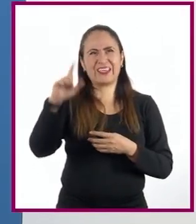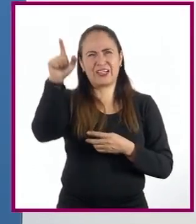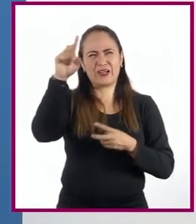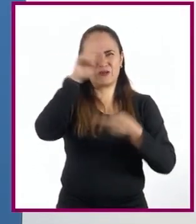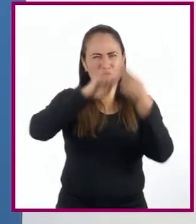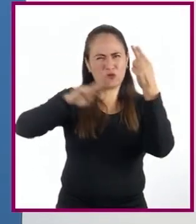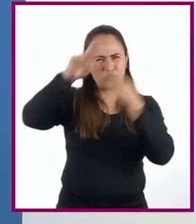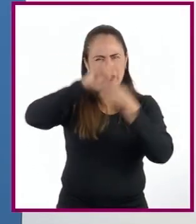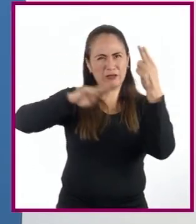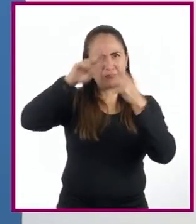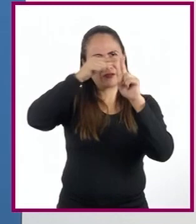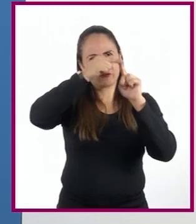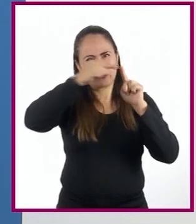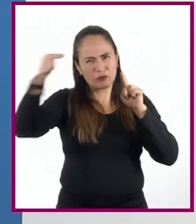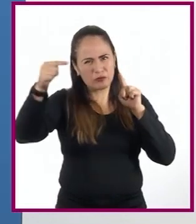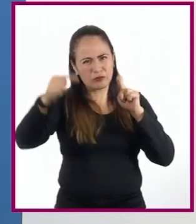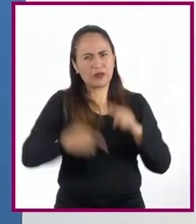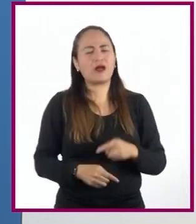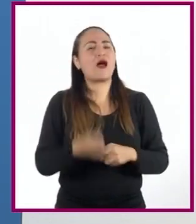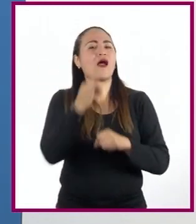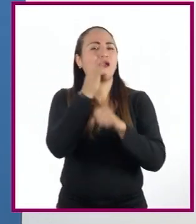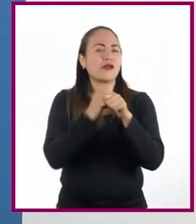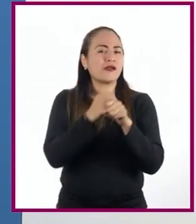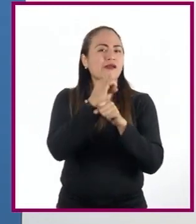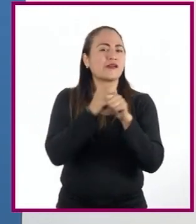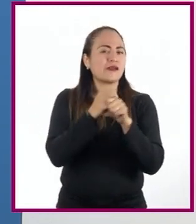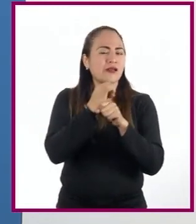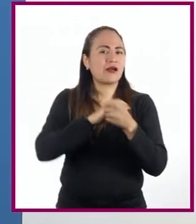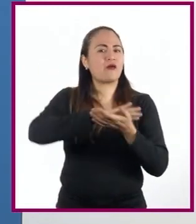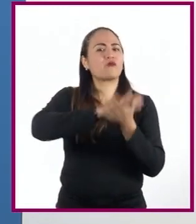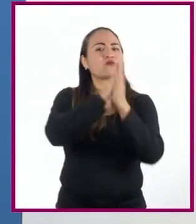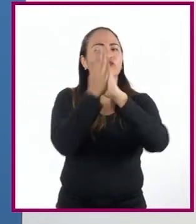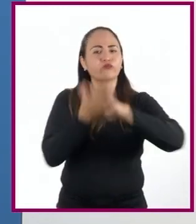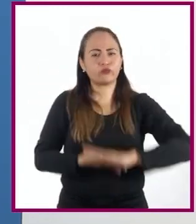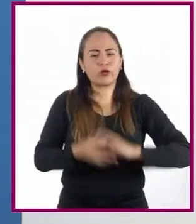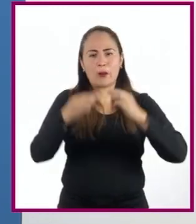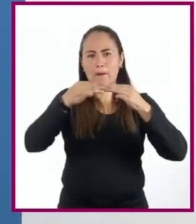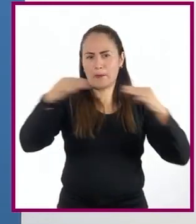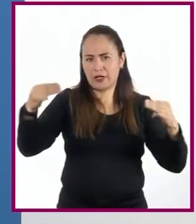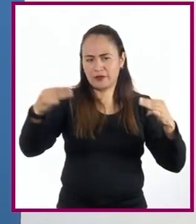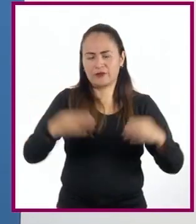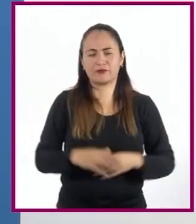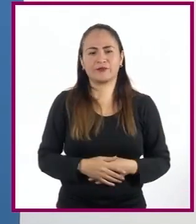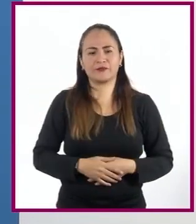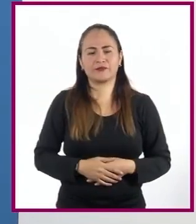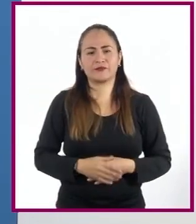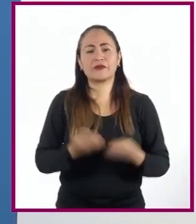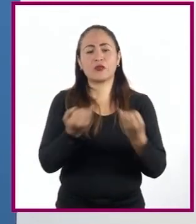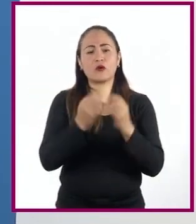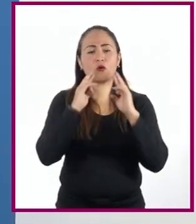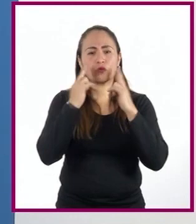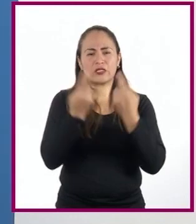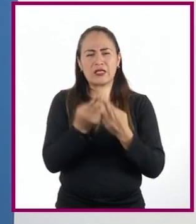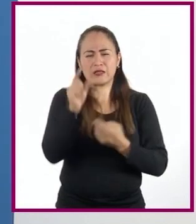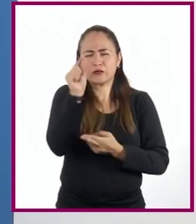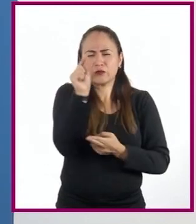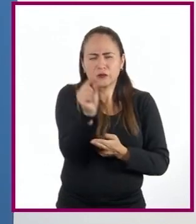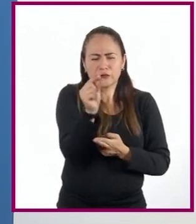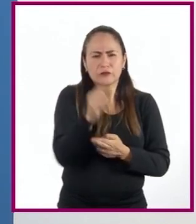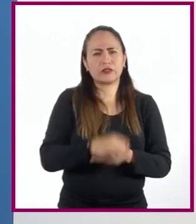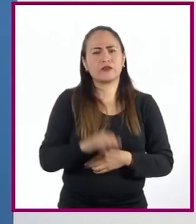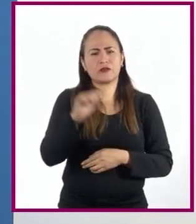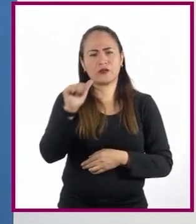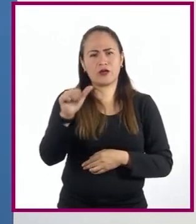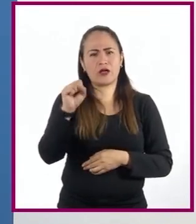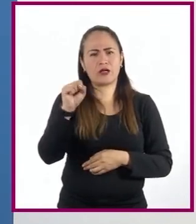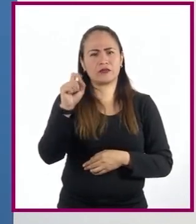invito a investigar su equivalencia con algún múltiplo del metro. También existen unidades muy pequeñas, como el angstrom,